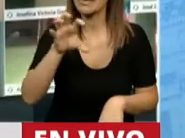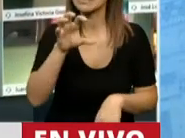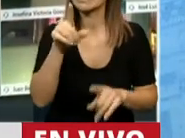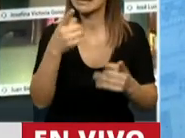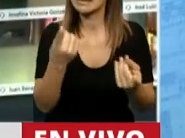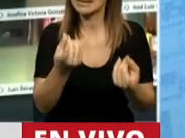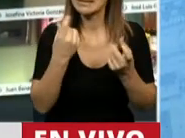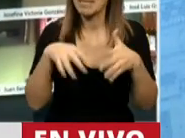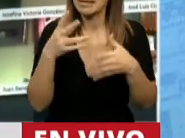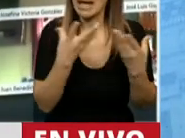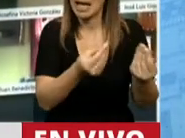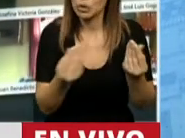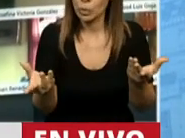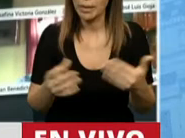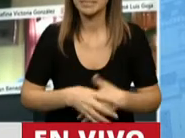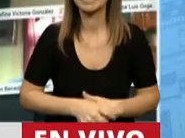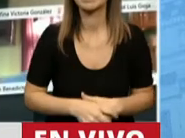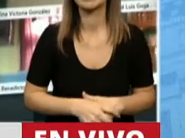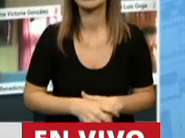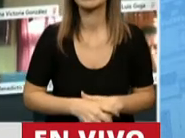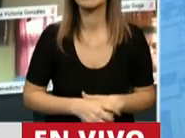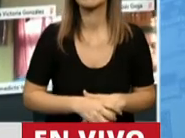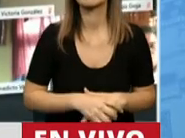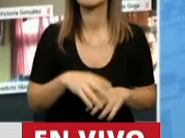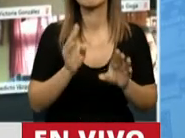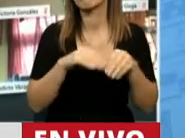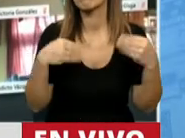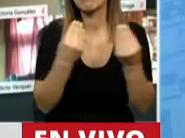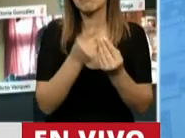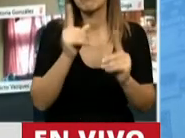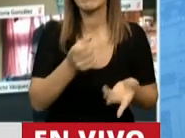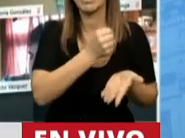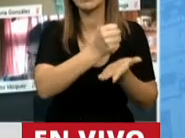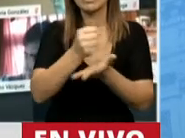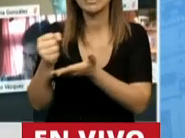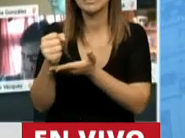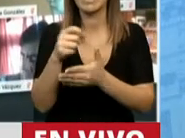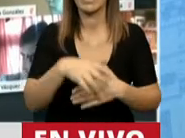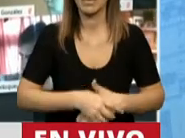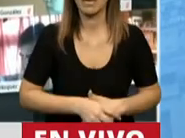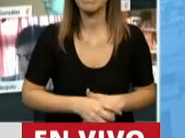como un elemento para subsistir, como los patagones. Se ha resuelto el subsidio para la tarea de GLP, esto